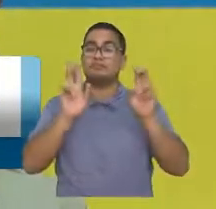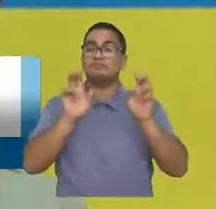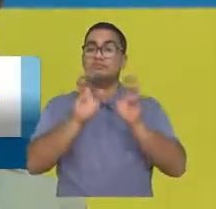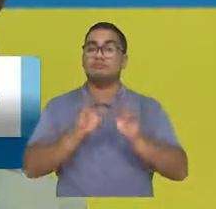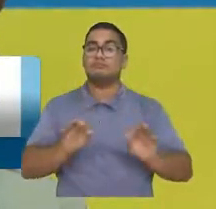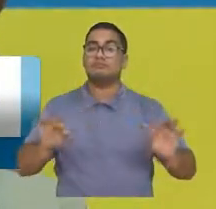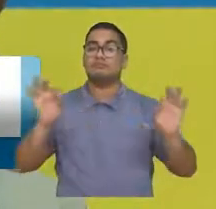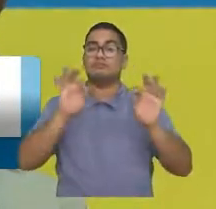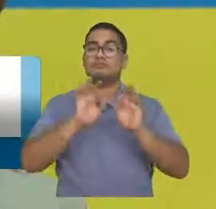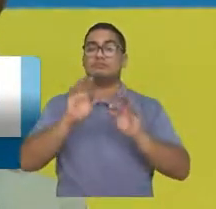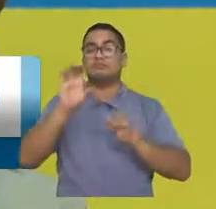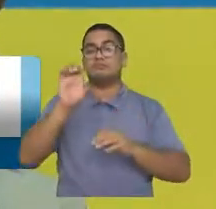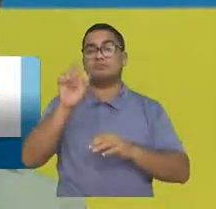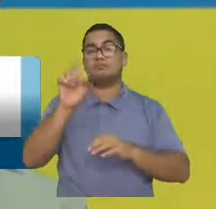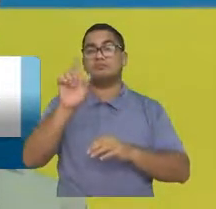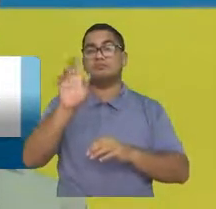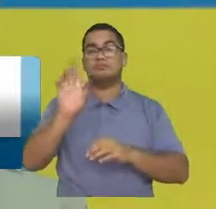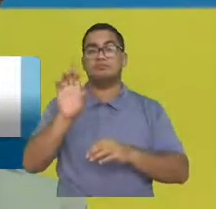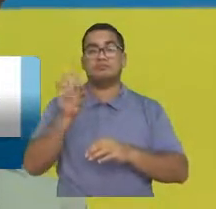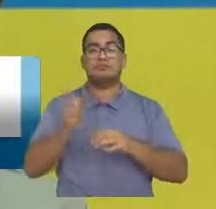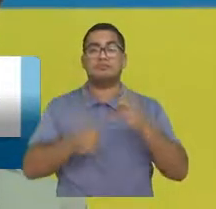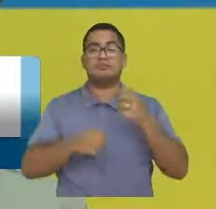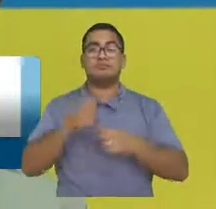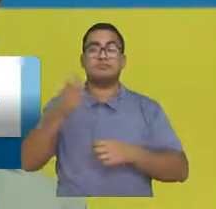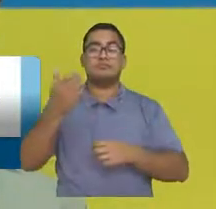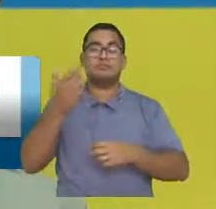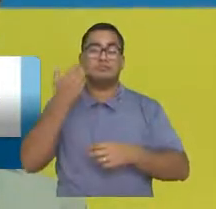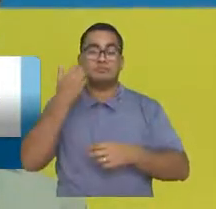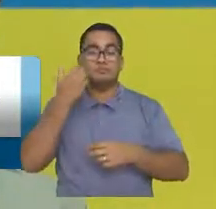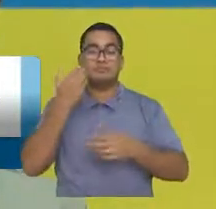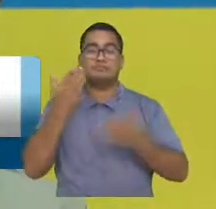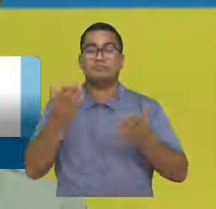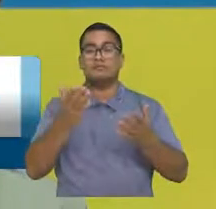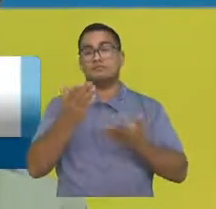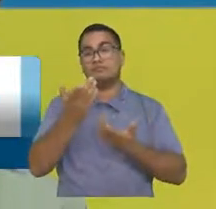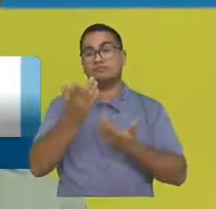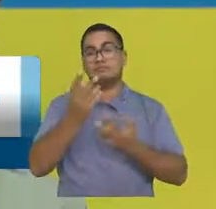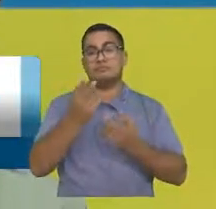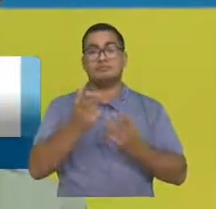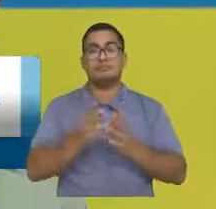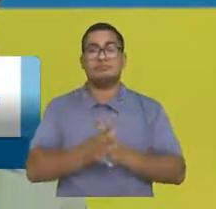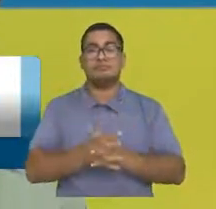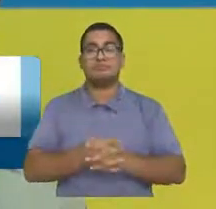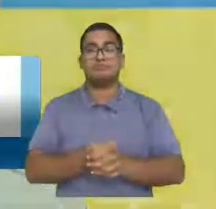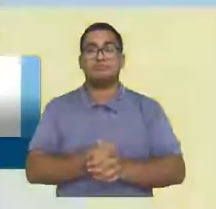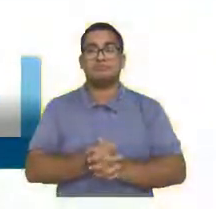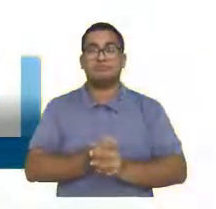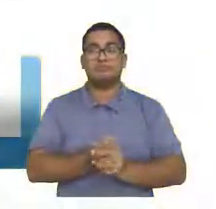el estrés y las afectaciones en la salud. Usted no le cambie de canal, ya regresamos.